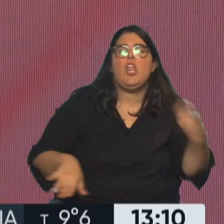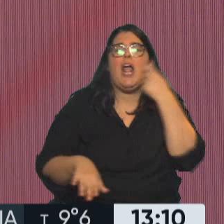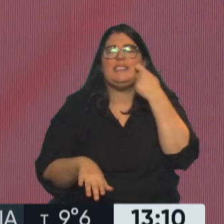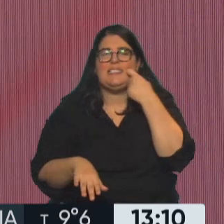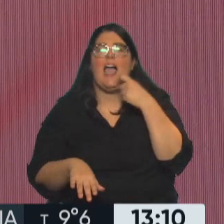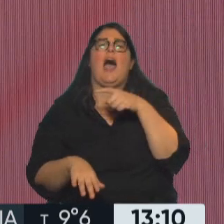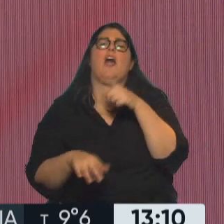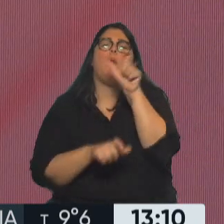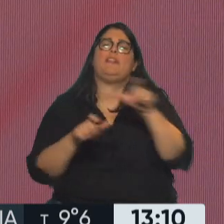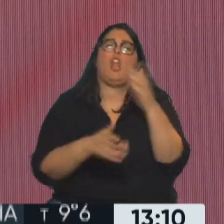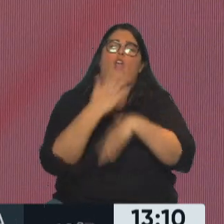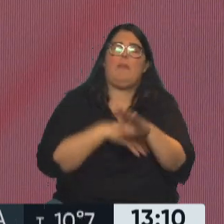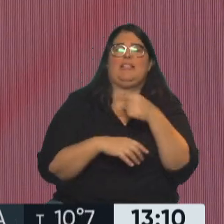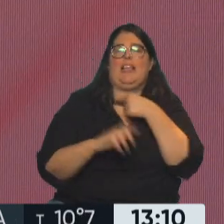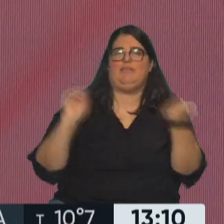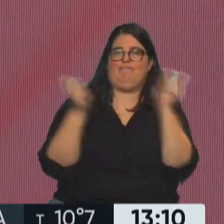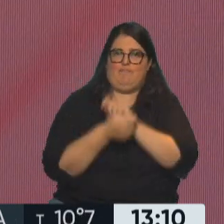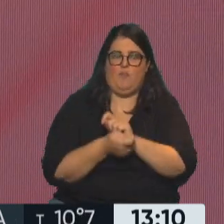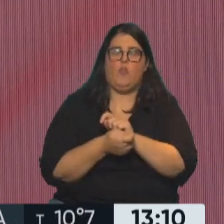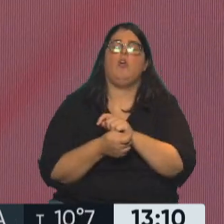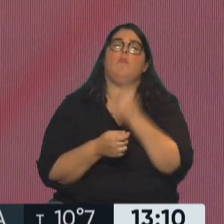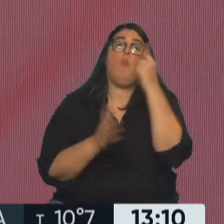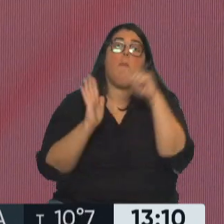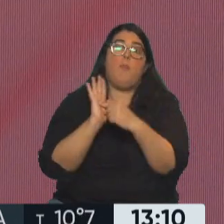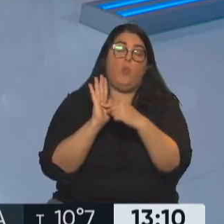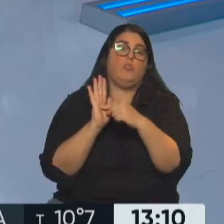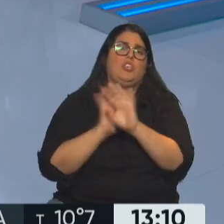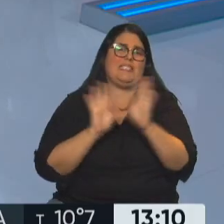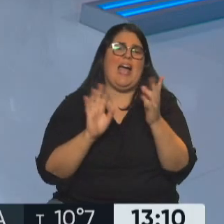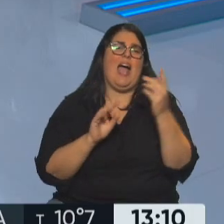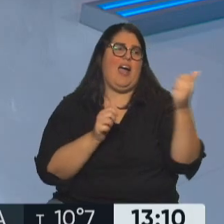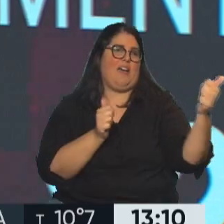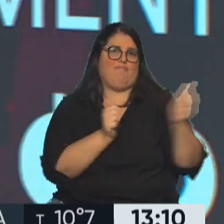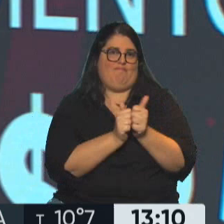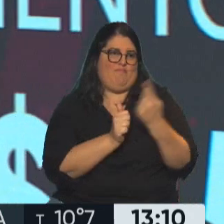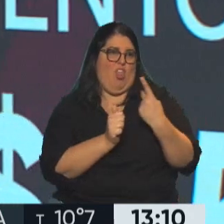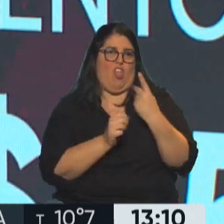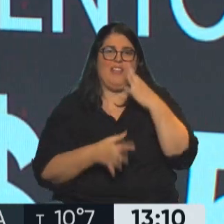y personas con discapacidad. Uno de los primeros puntos que ya estamos analizando con Augusto.